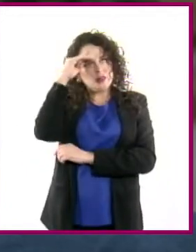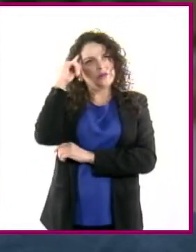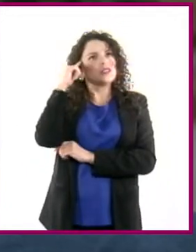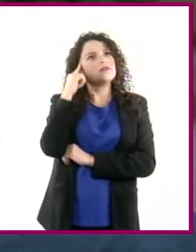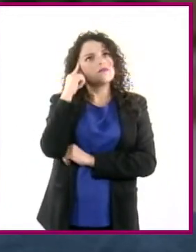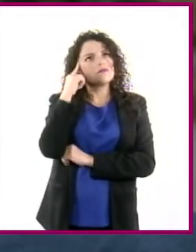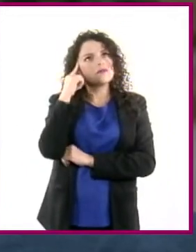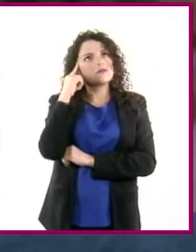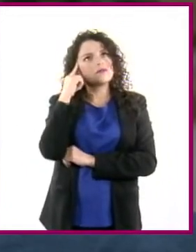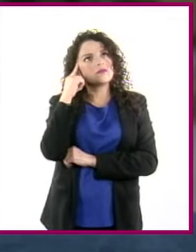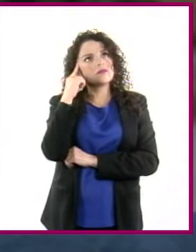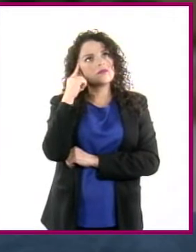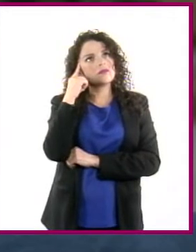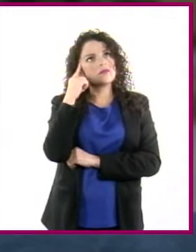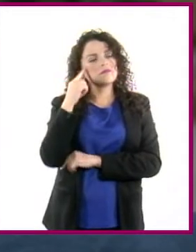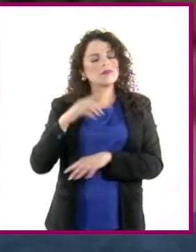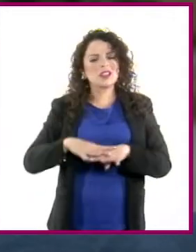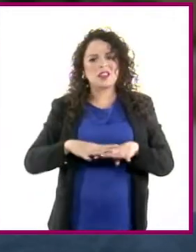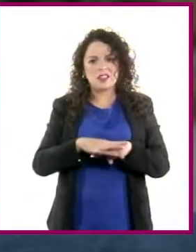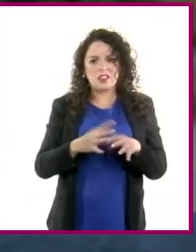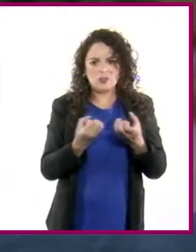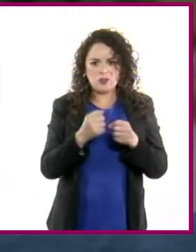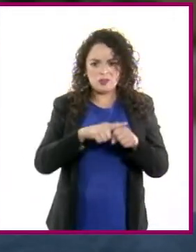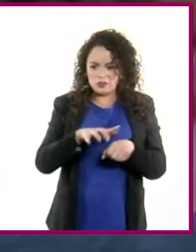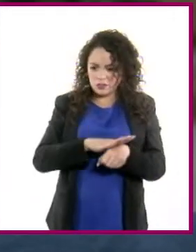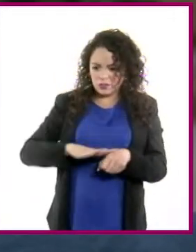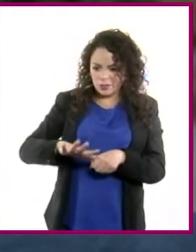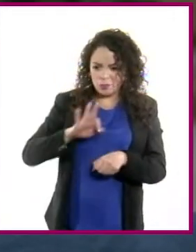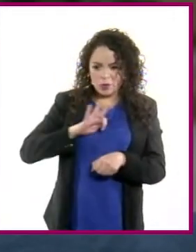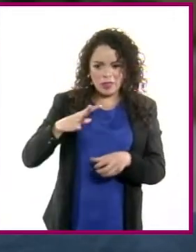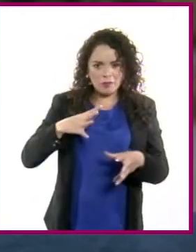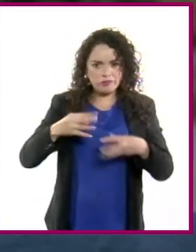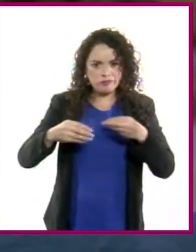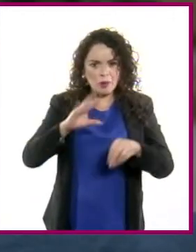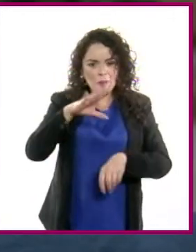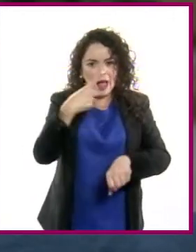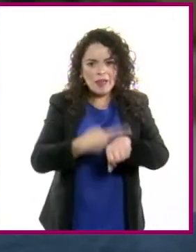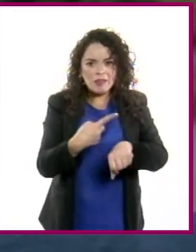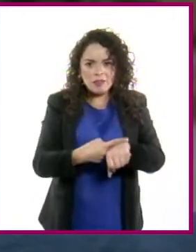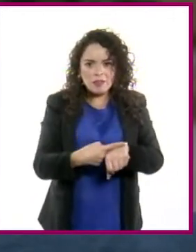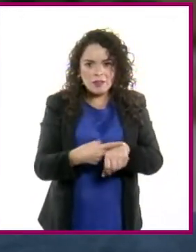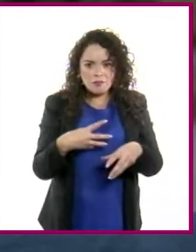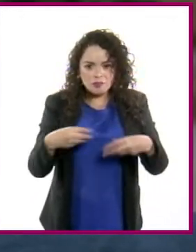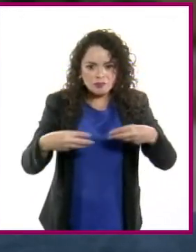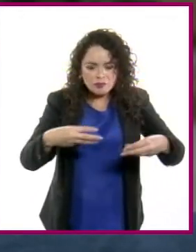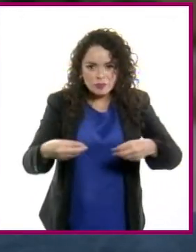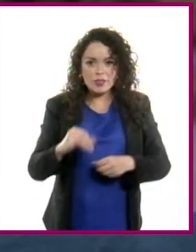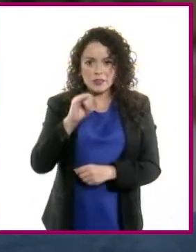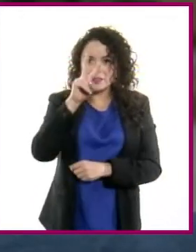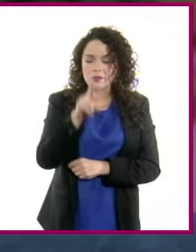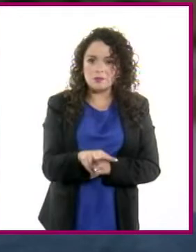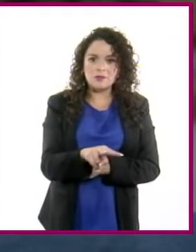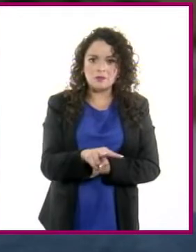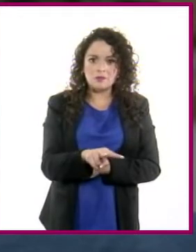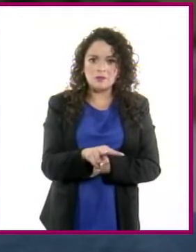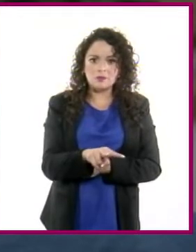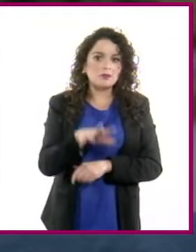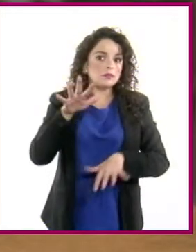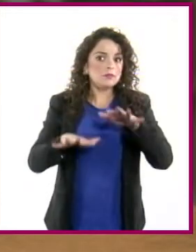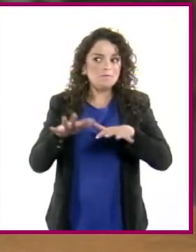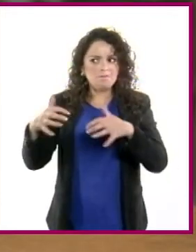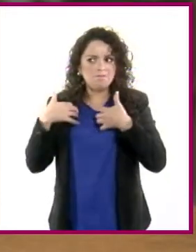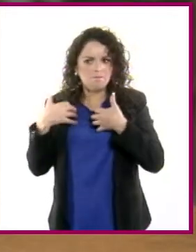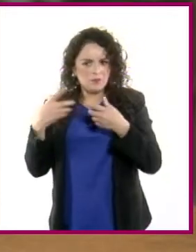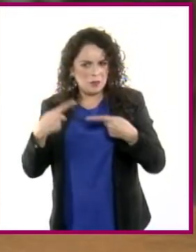social se enferma. ¿Has pensado que hay maneras de relacionarse que son muy agresivas y luego ni le prestamos atención a